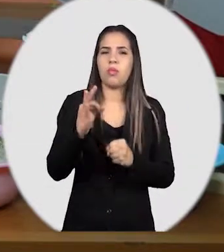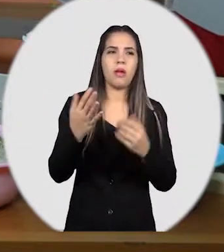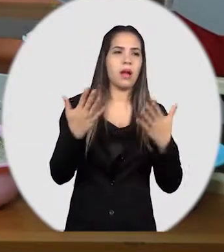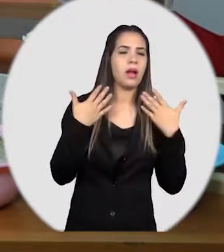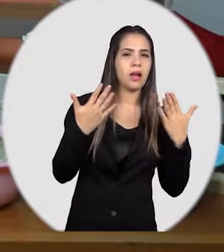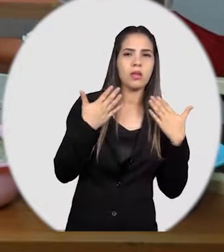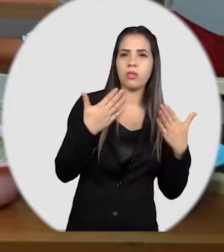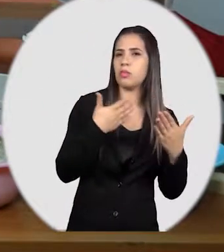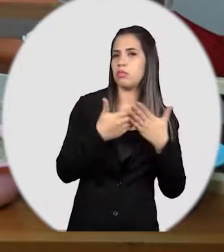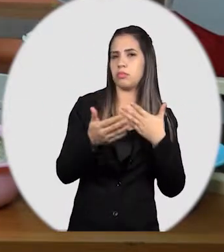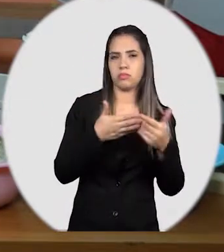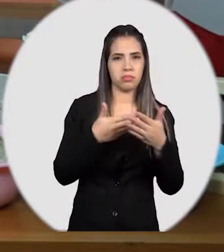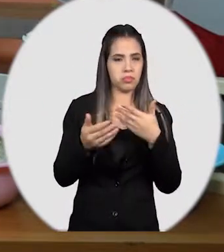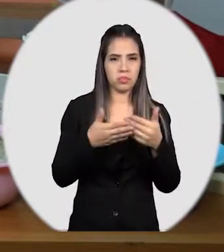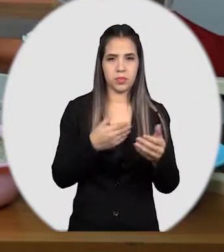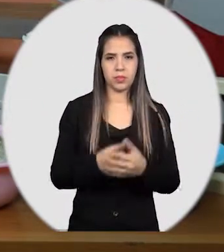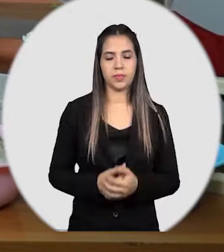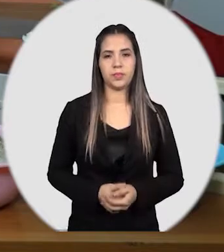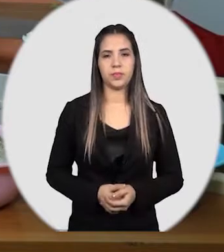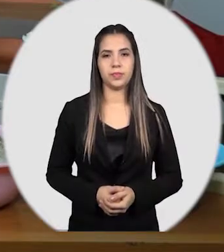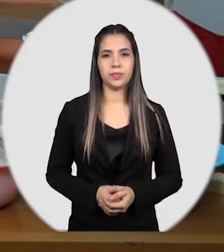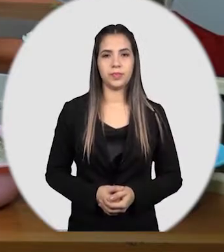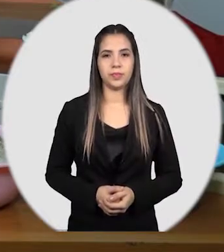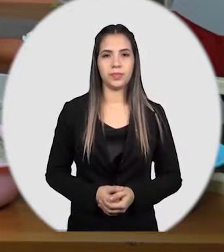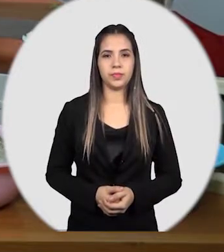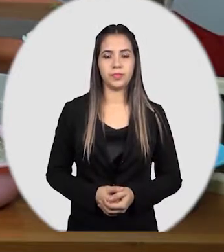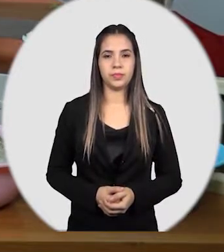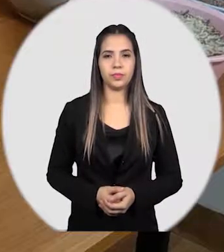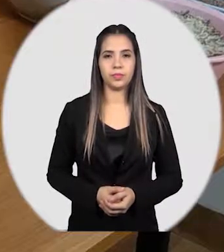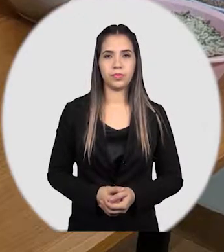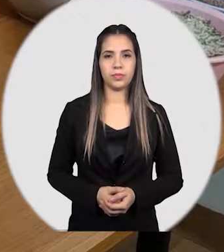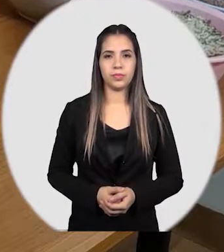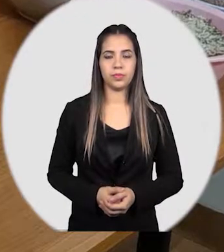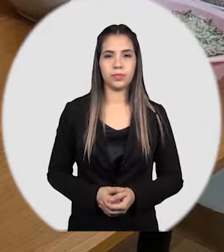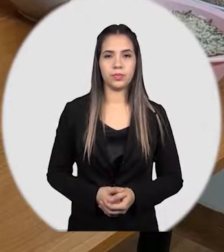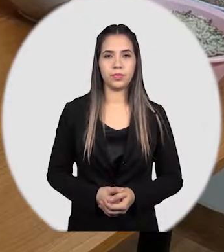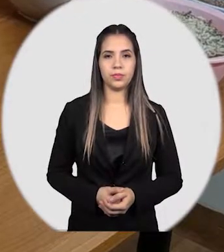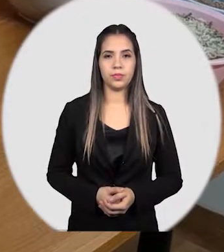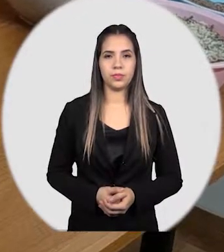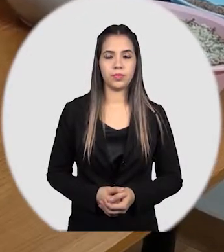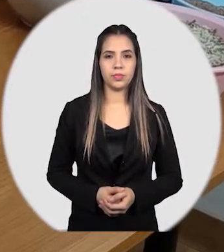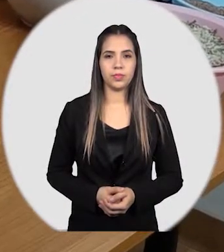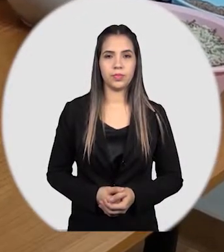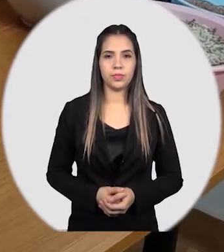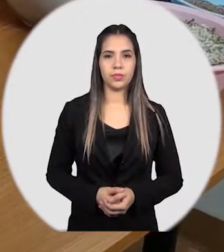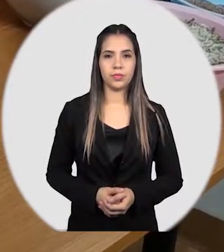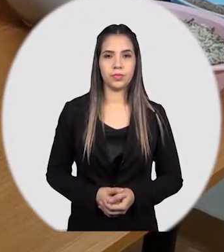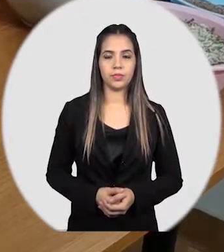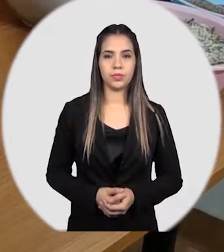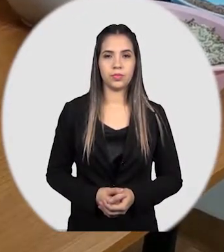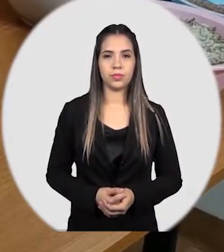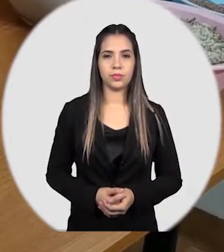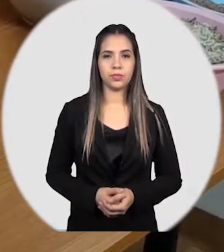como en calor y también en temperatura ambiente. Quitamos todo.